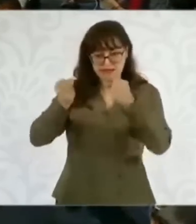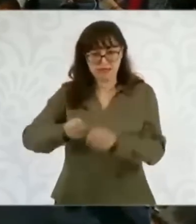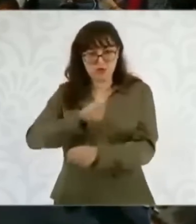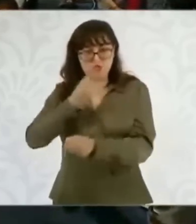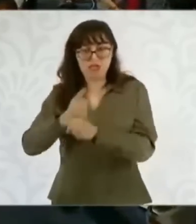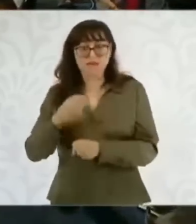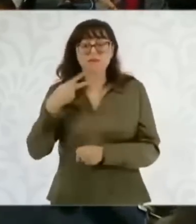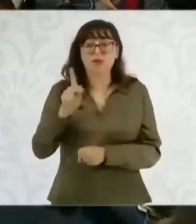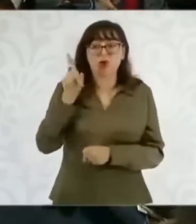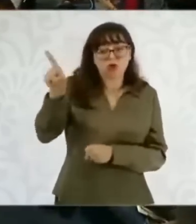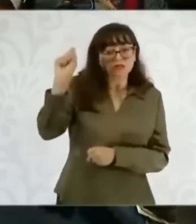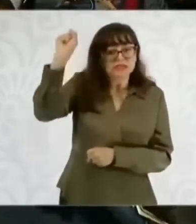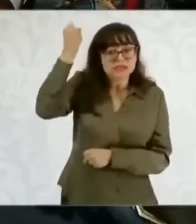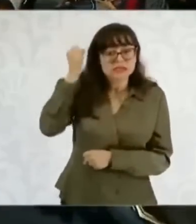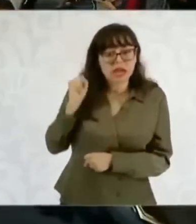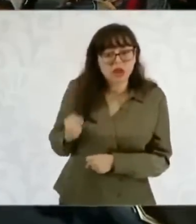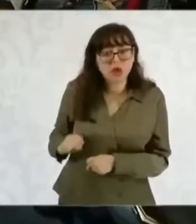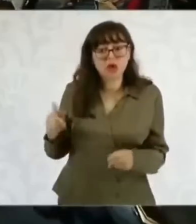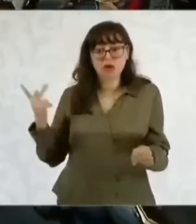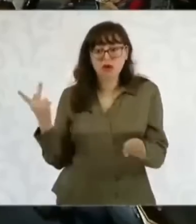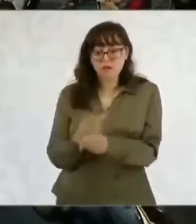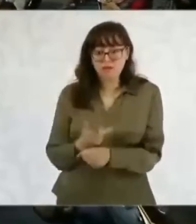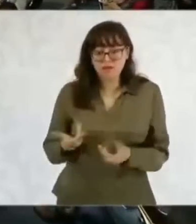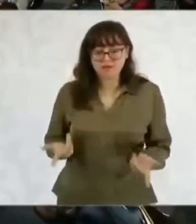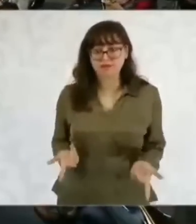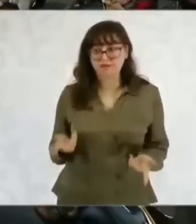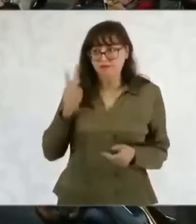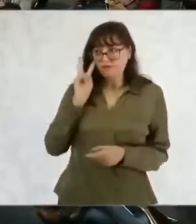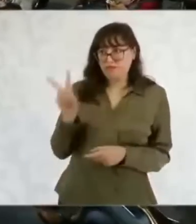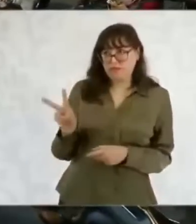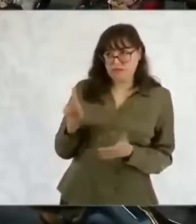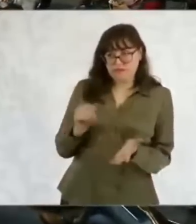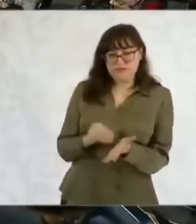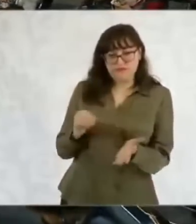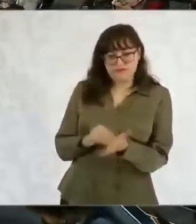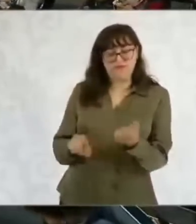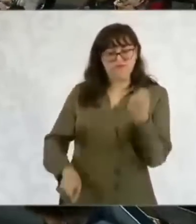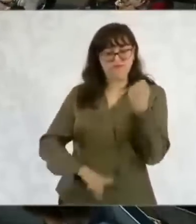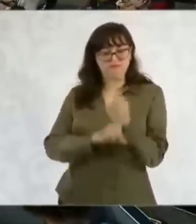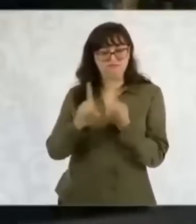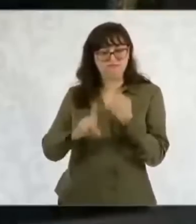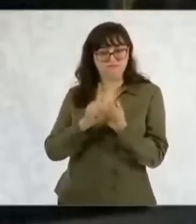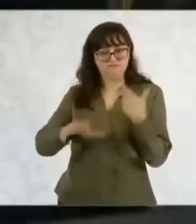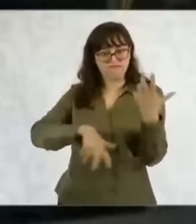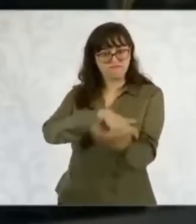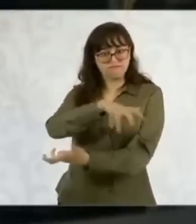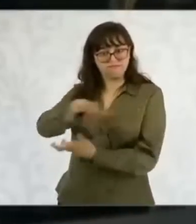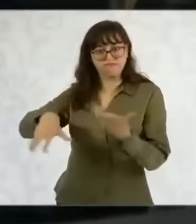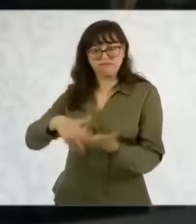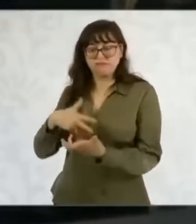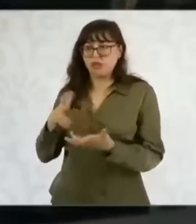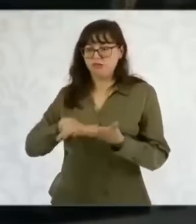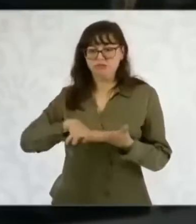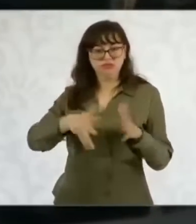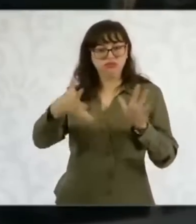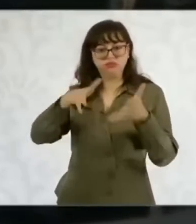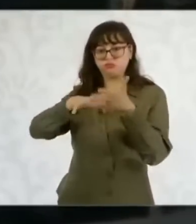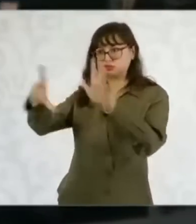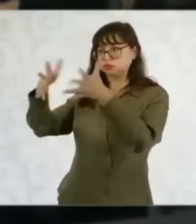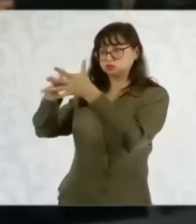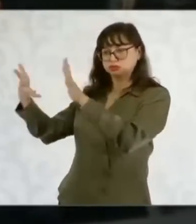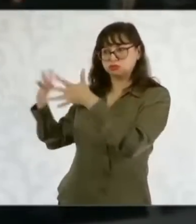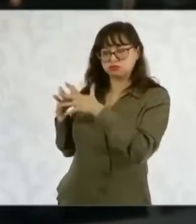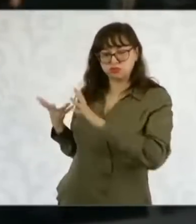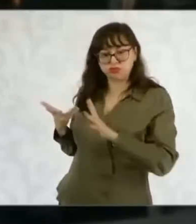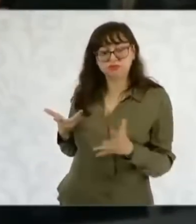con Sinaloa, sobre todo porque, bueno, pues se sigue viendo la ciudadanía envuelta en cuestiones de violencia. Algunos, bueno, lo